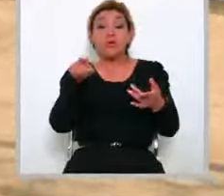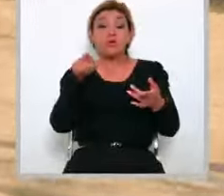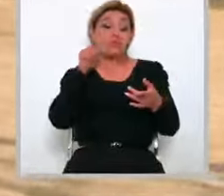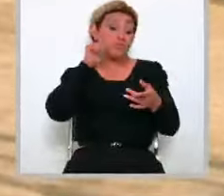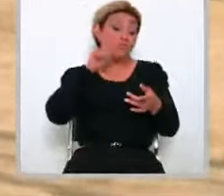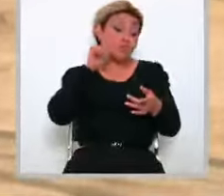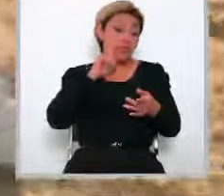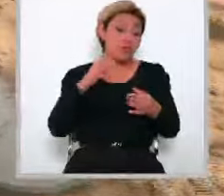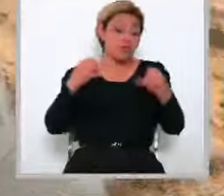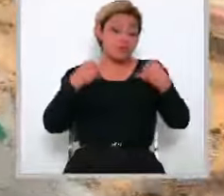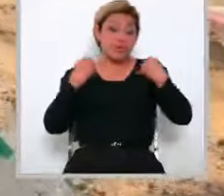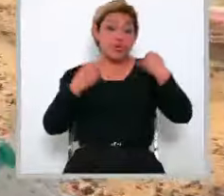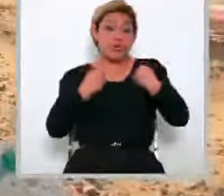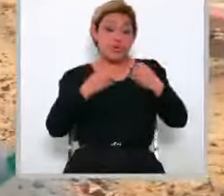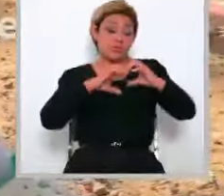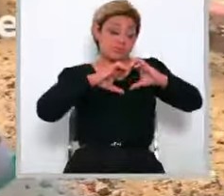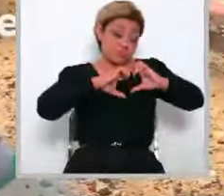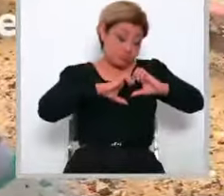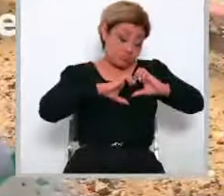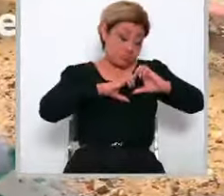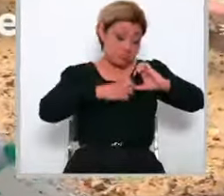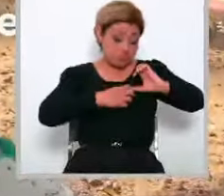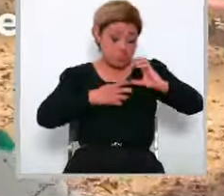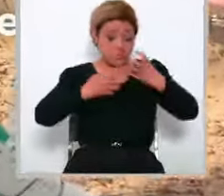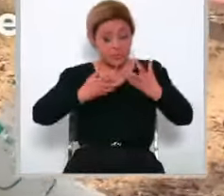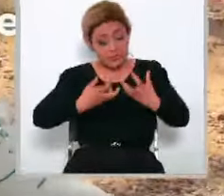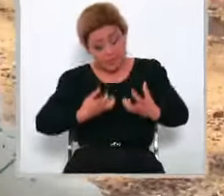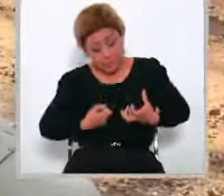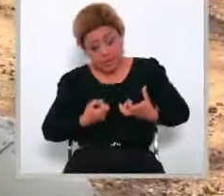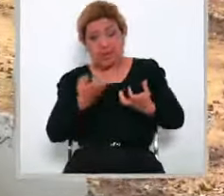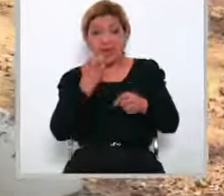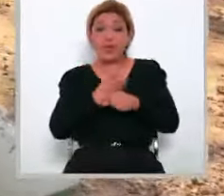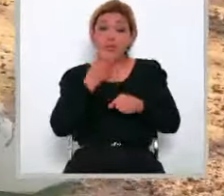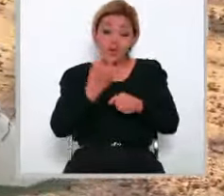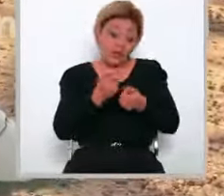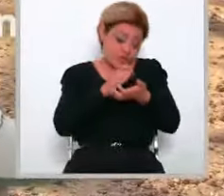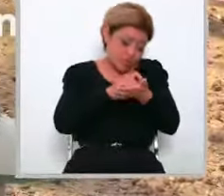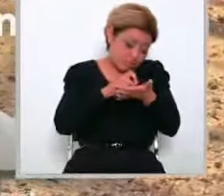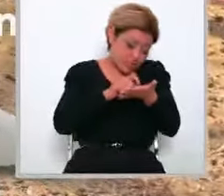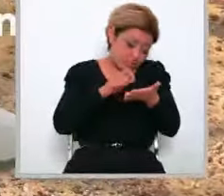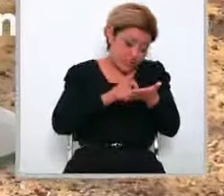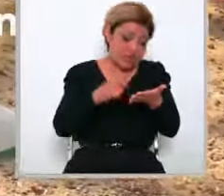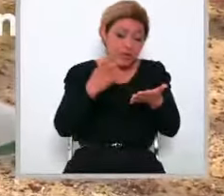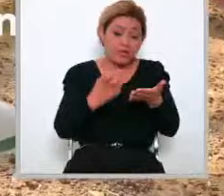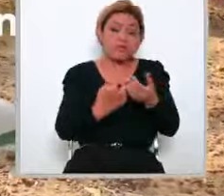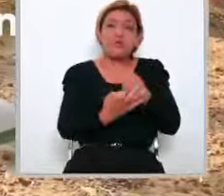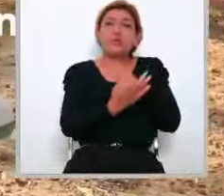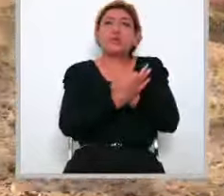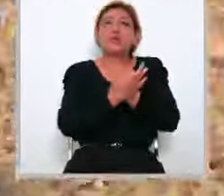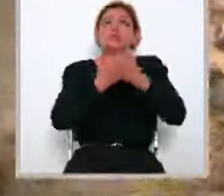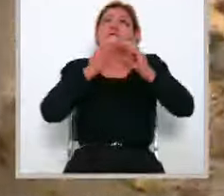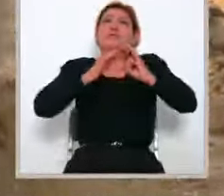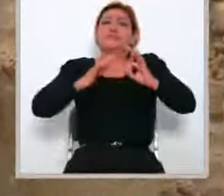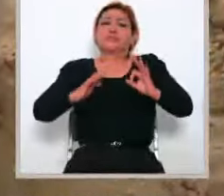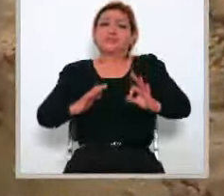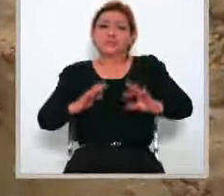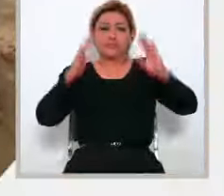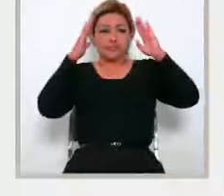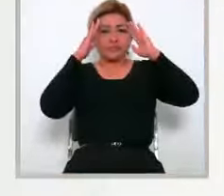amigos imaginarios podemos hacer. Y esta fue mi recomendación del día de hoy. Y recuerda, siempre habrá minutos para imaginar.